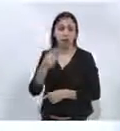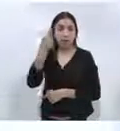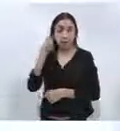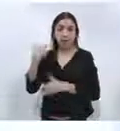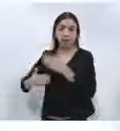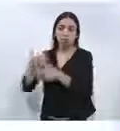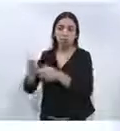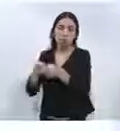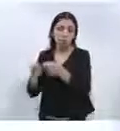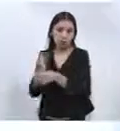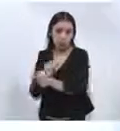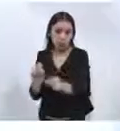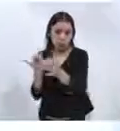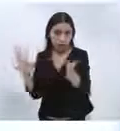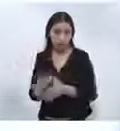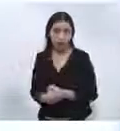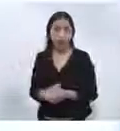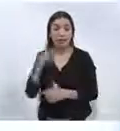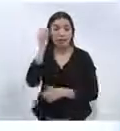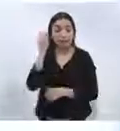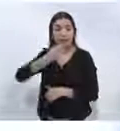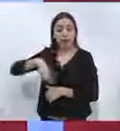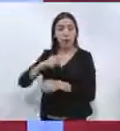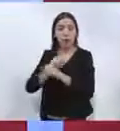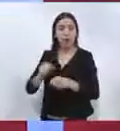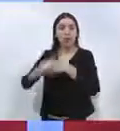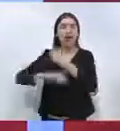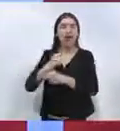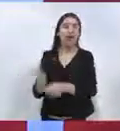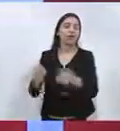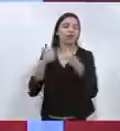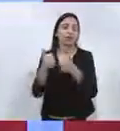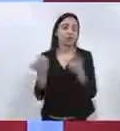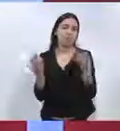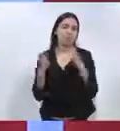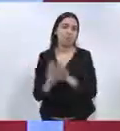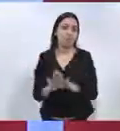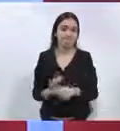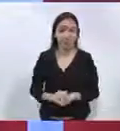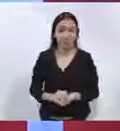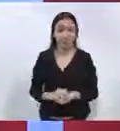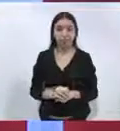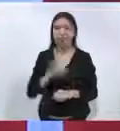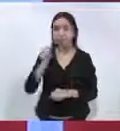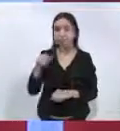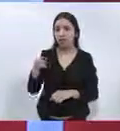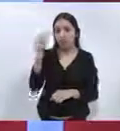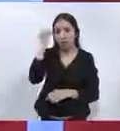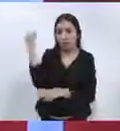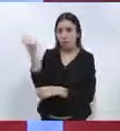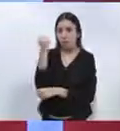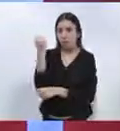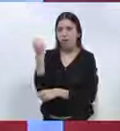que queremos cerrar un buen año, ¿verdad? Así que bueno, una importante cantidad de dinero que está disponible